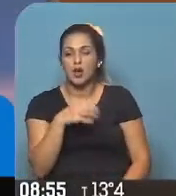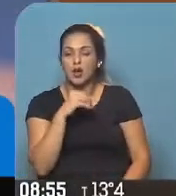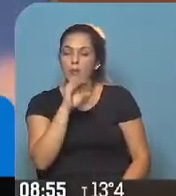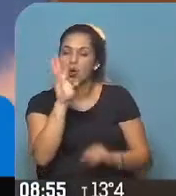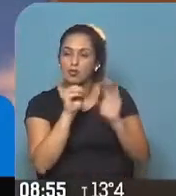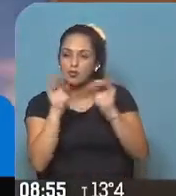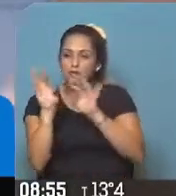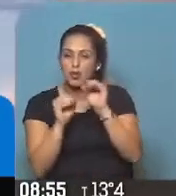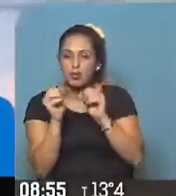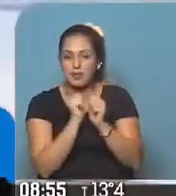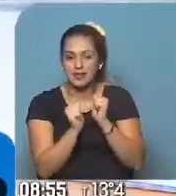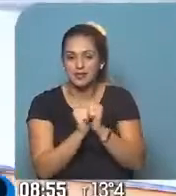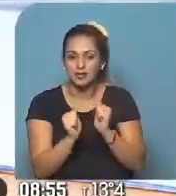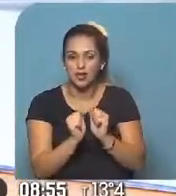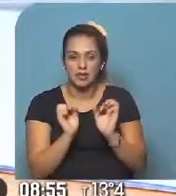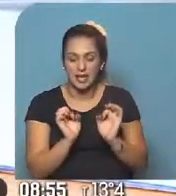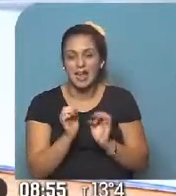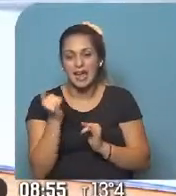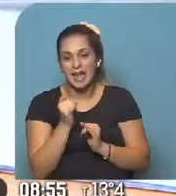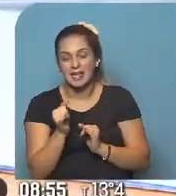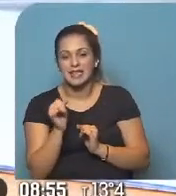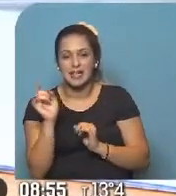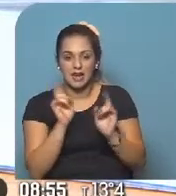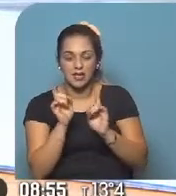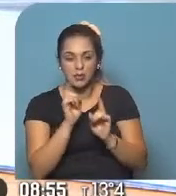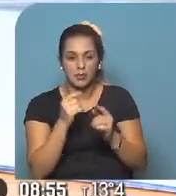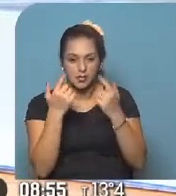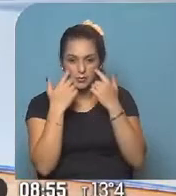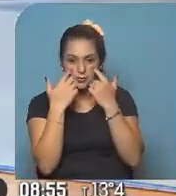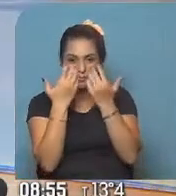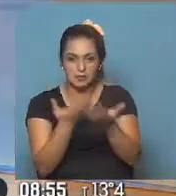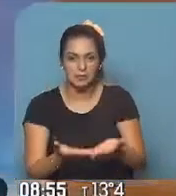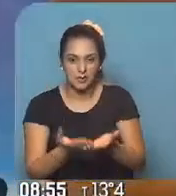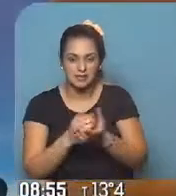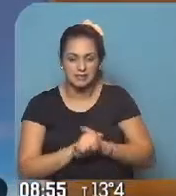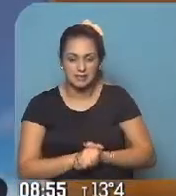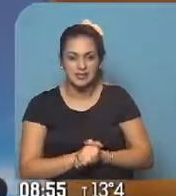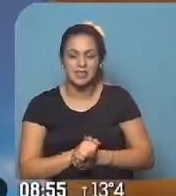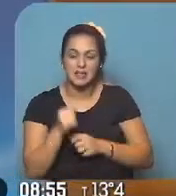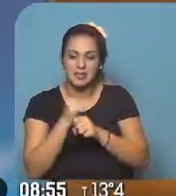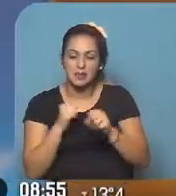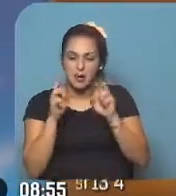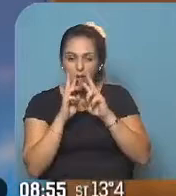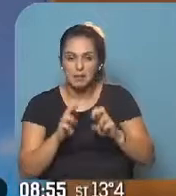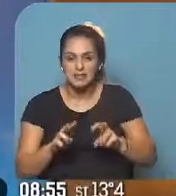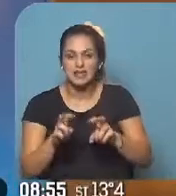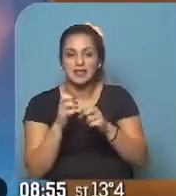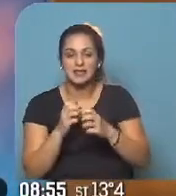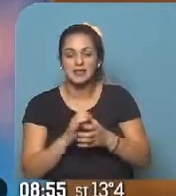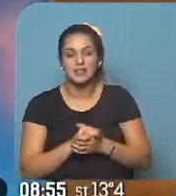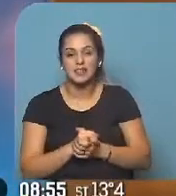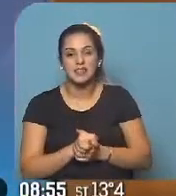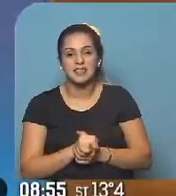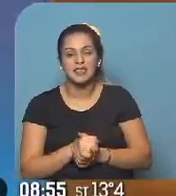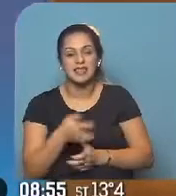hacer una novela. Es ficción, hay algunos huecos de esa historia que son llenados lógicamente con un arduo trabajo de investigación, pero es ficción.